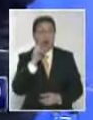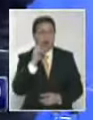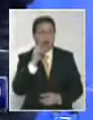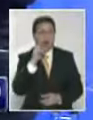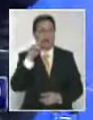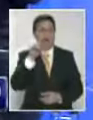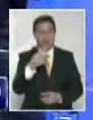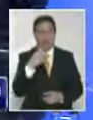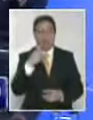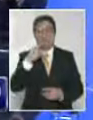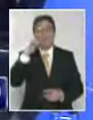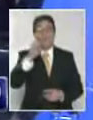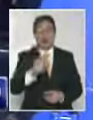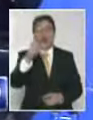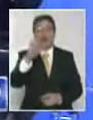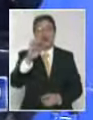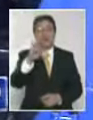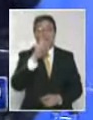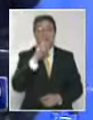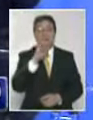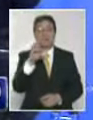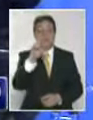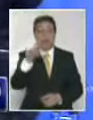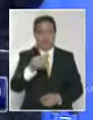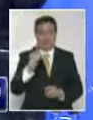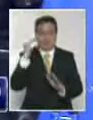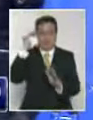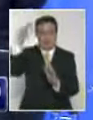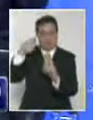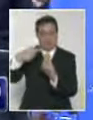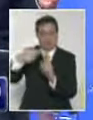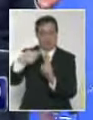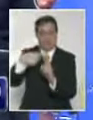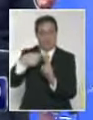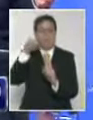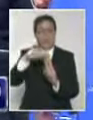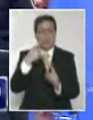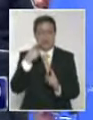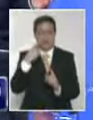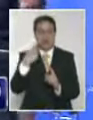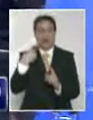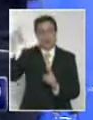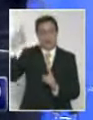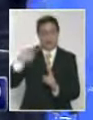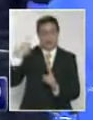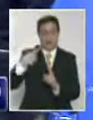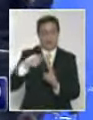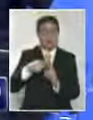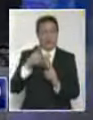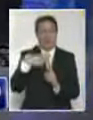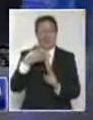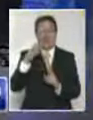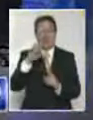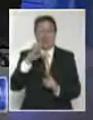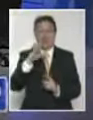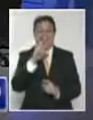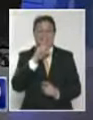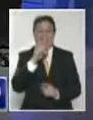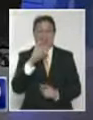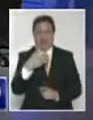bajo ciertas órdenes, en este caso de Contreras, por ejemplo, pero que tenían que obedecer órdenes. ¿Te fijas? Pero no fue una política de Estado, es decir, vamos